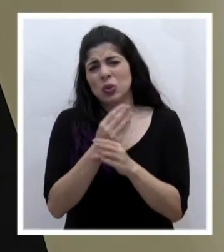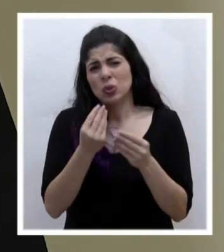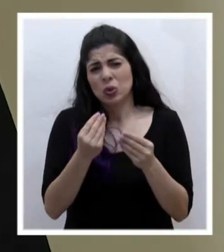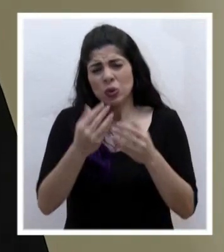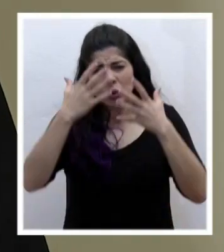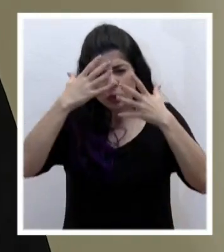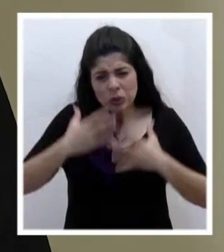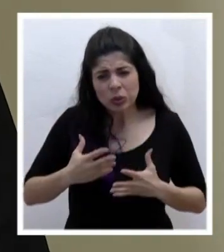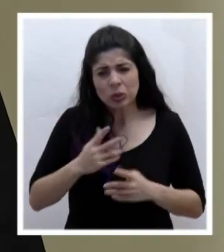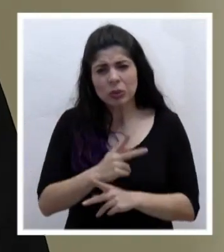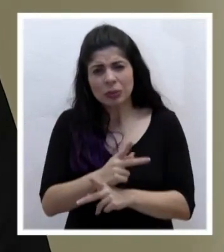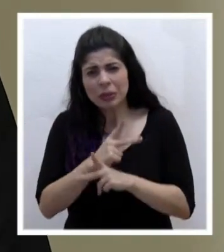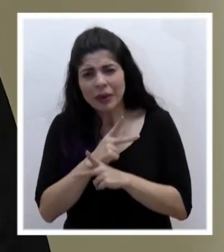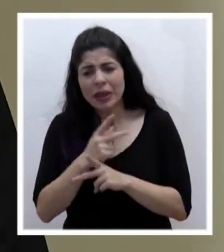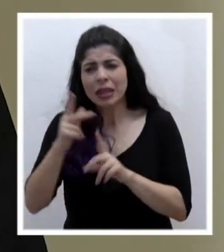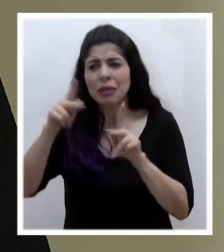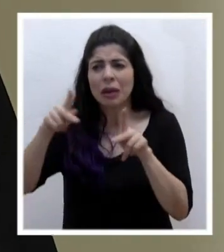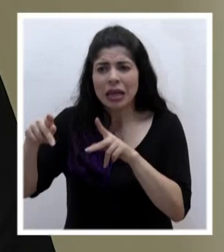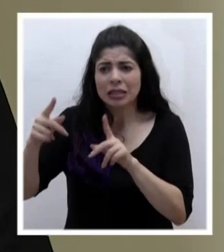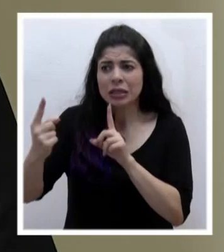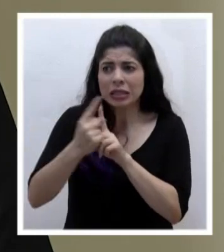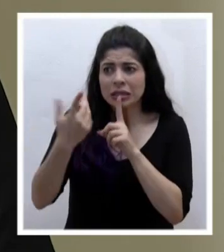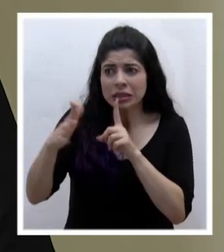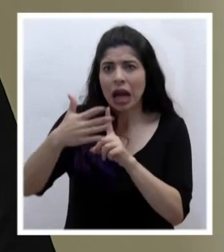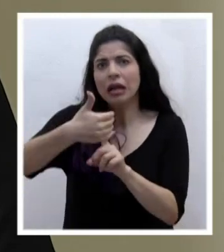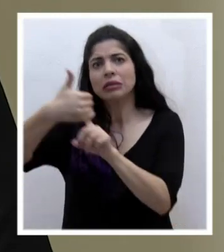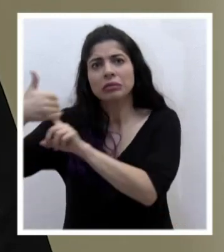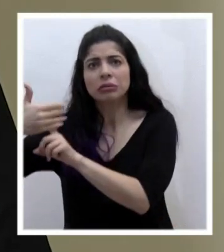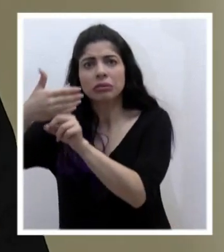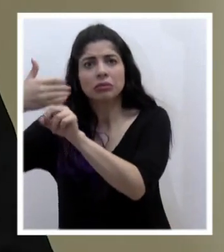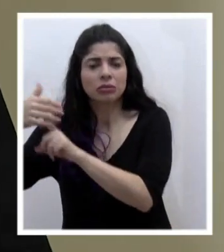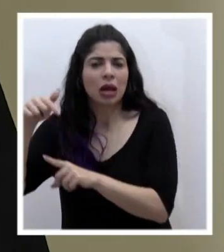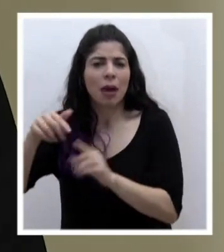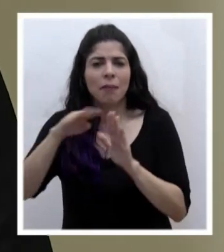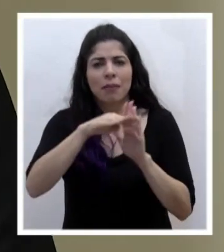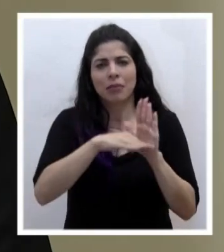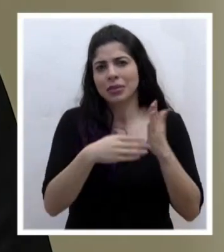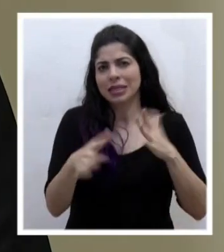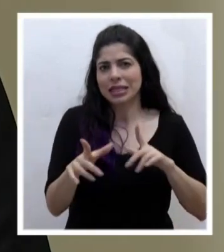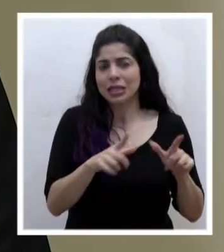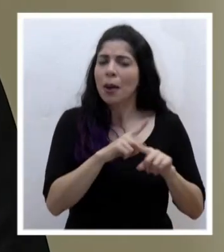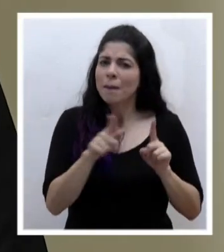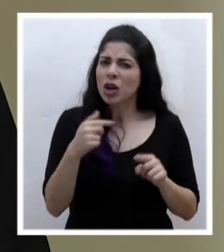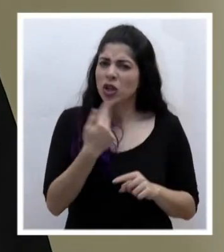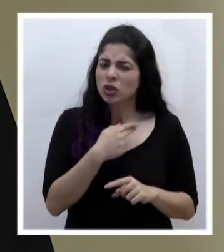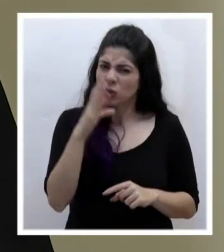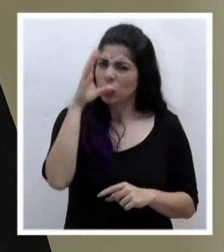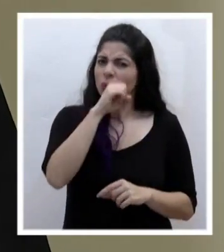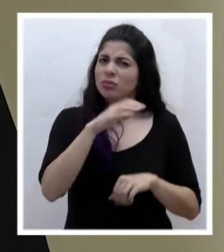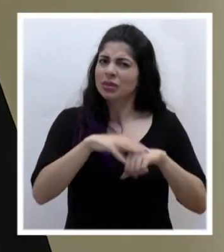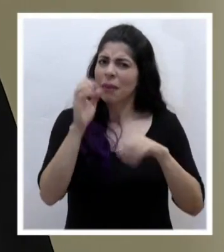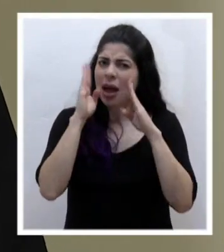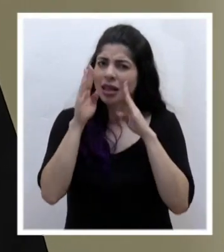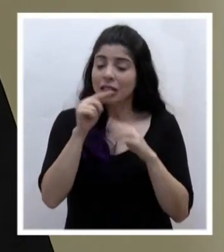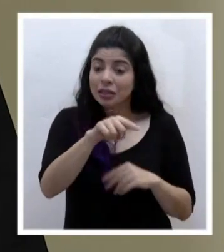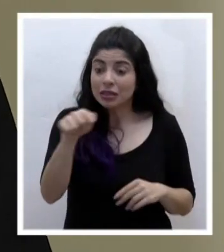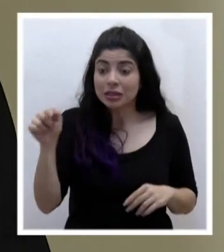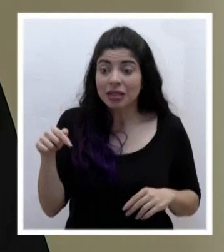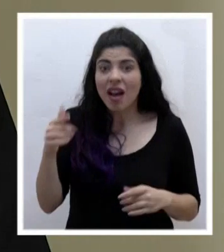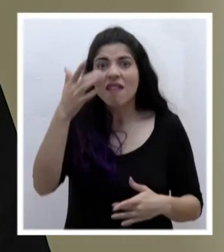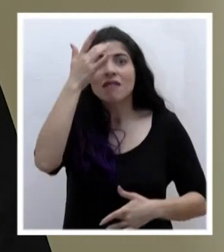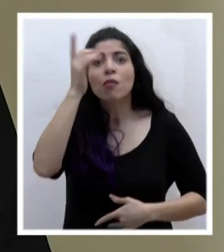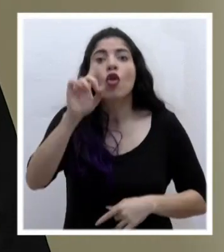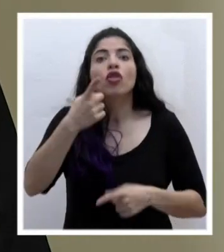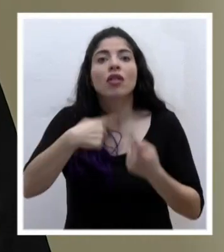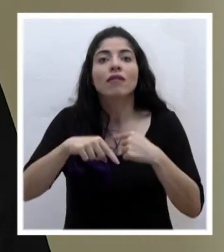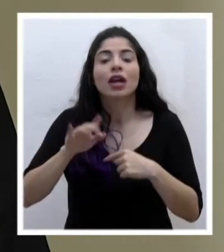para prevención, para aislamiento, son protocolos que ya están establecidos, pero sí nos ha llamado mucho la atención que el contagio pareciera ser en